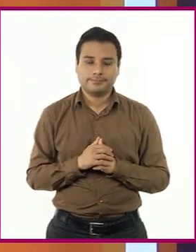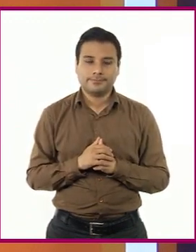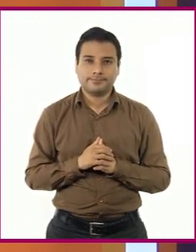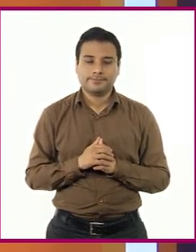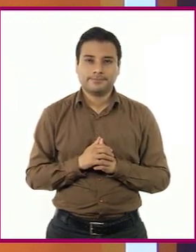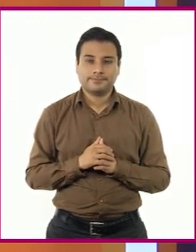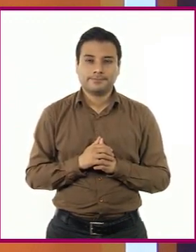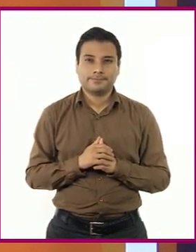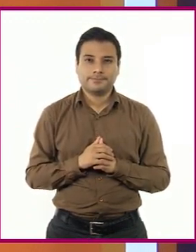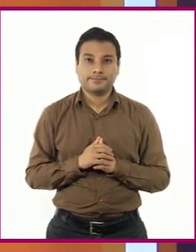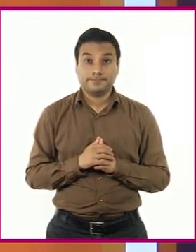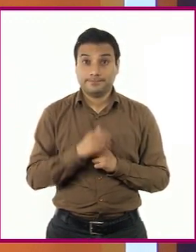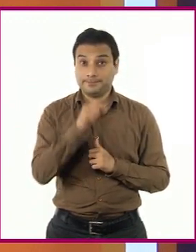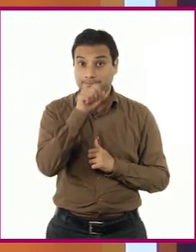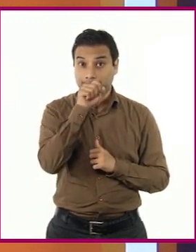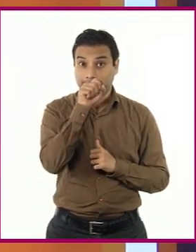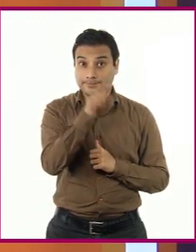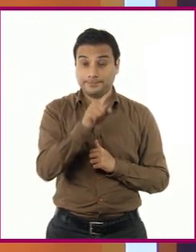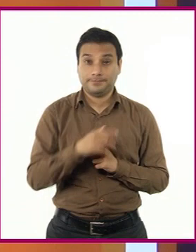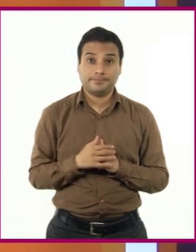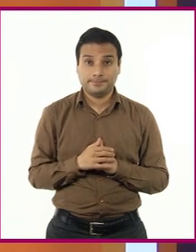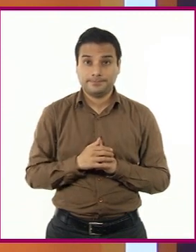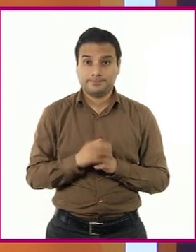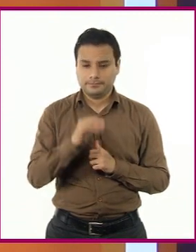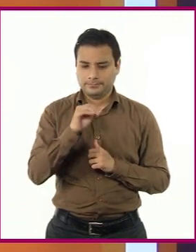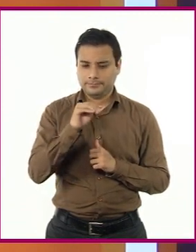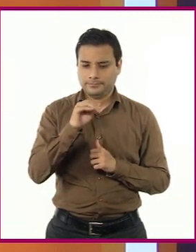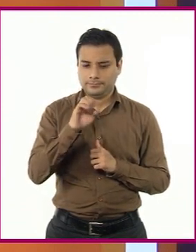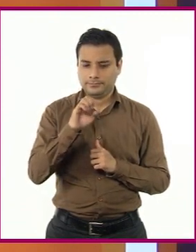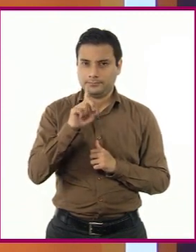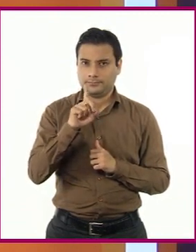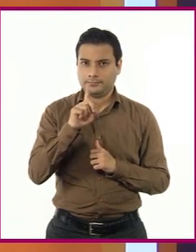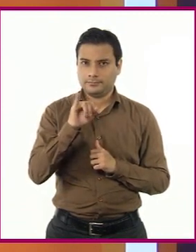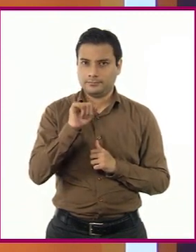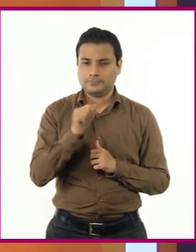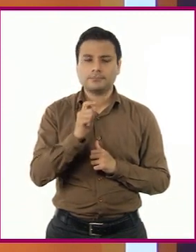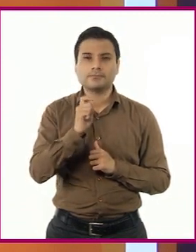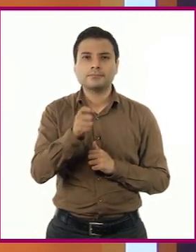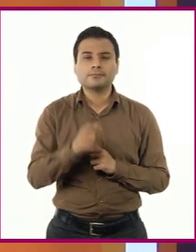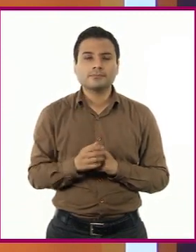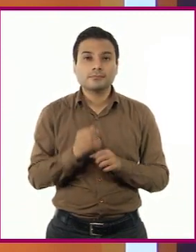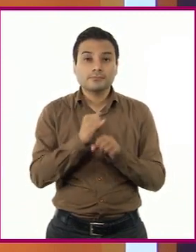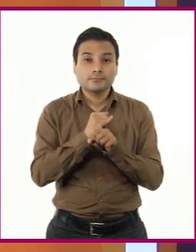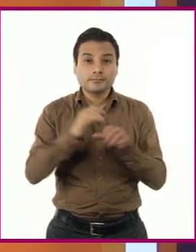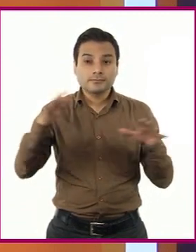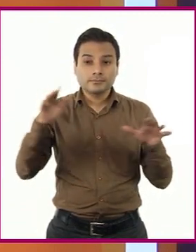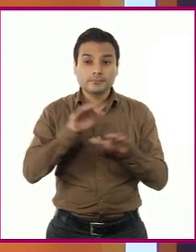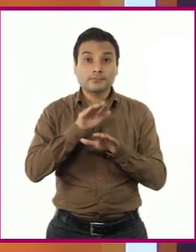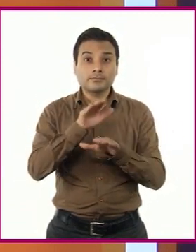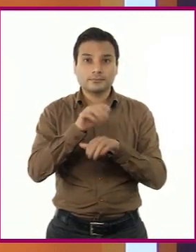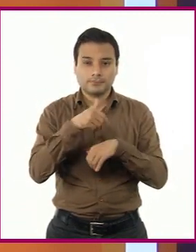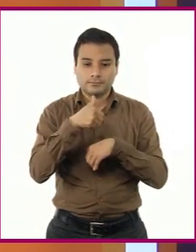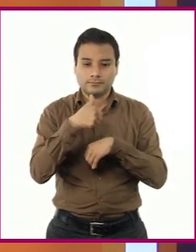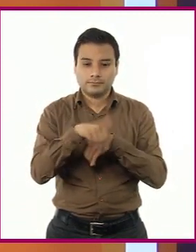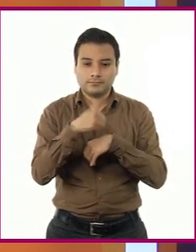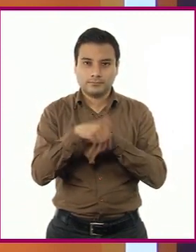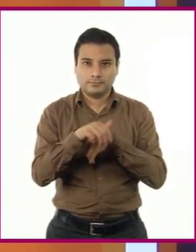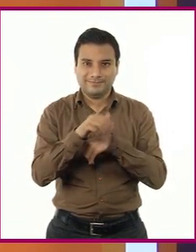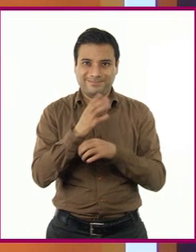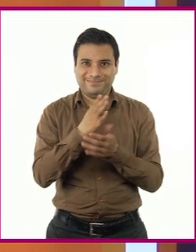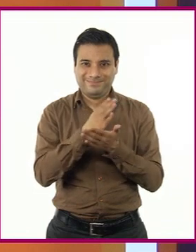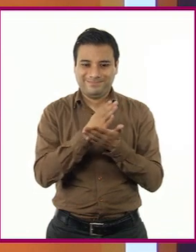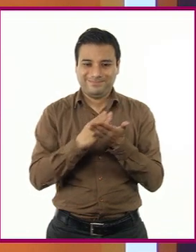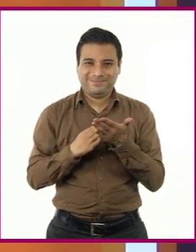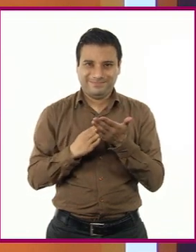1970. Además, porque la media nos da la información sobre el valor medio del conjunto de